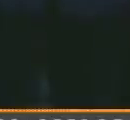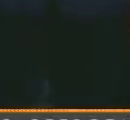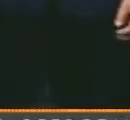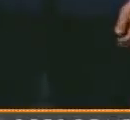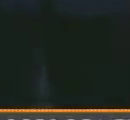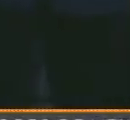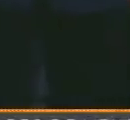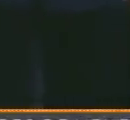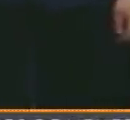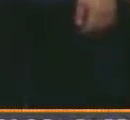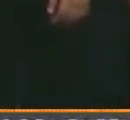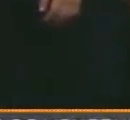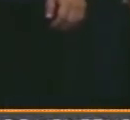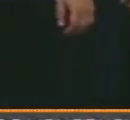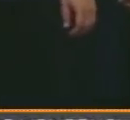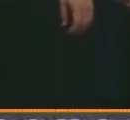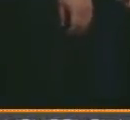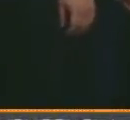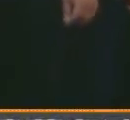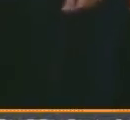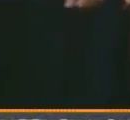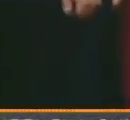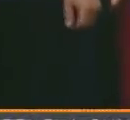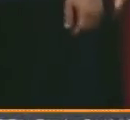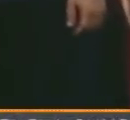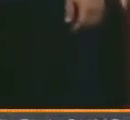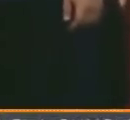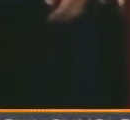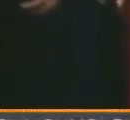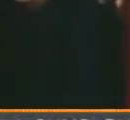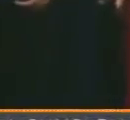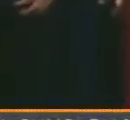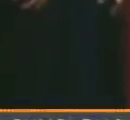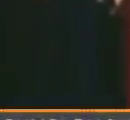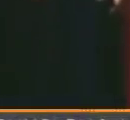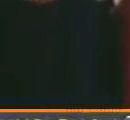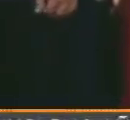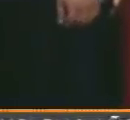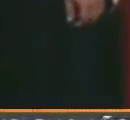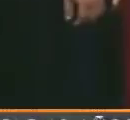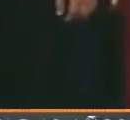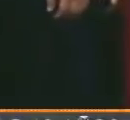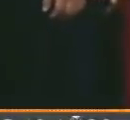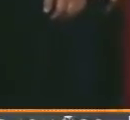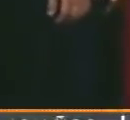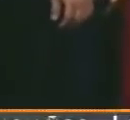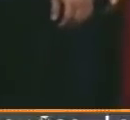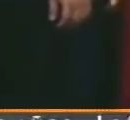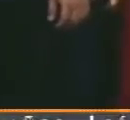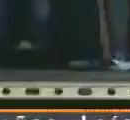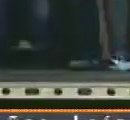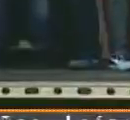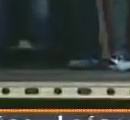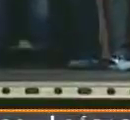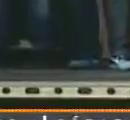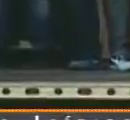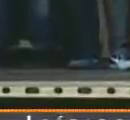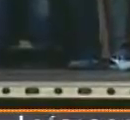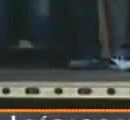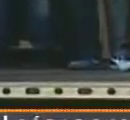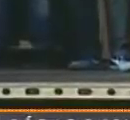nuestro San Benito, con nuestro Rafael Urdaneta, con nuestro pueblo entero, decirle,